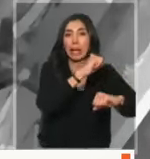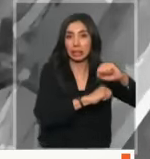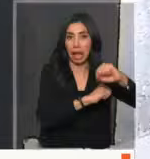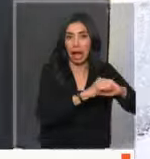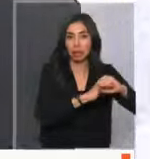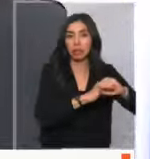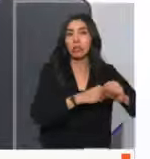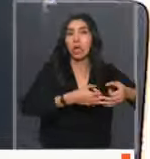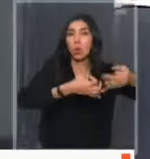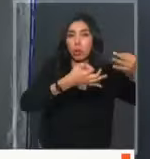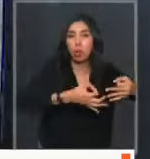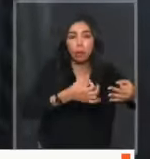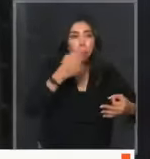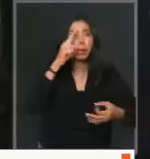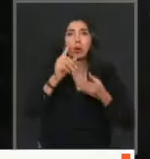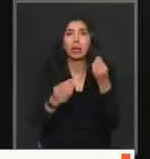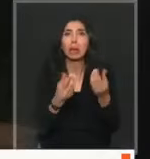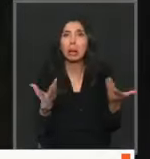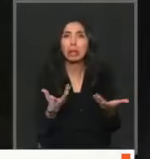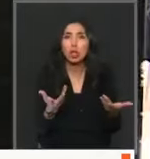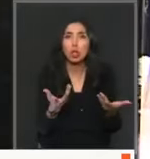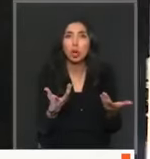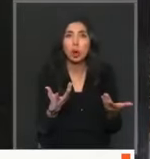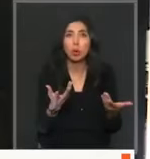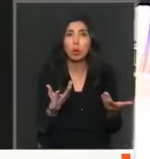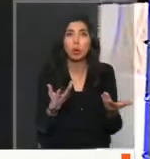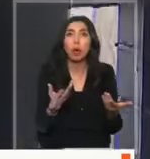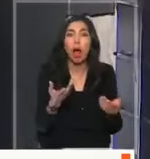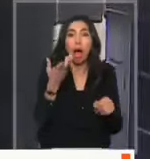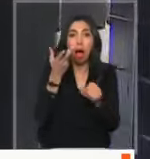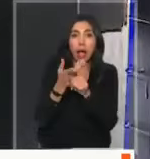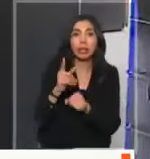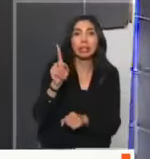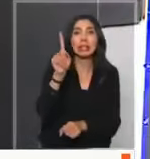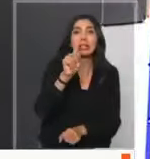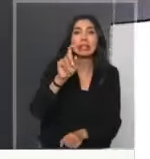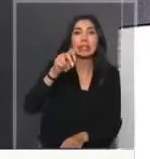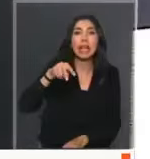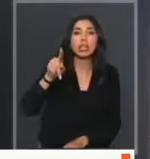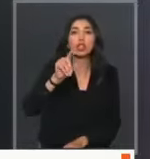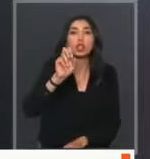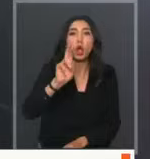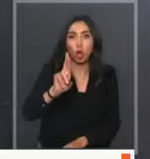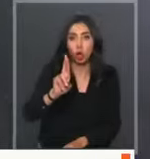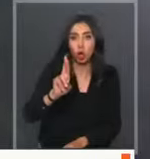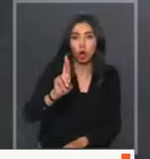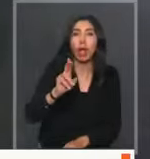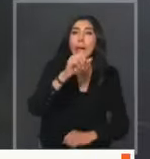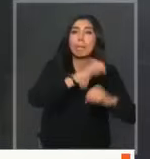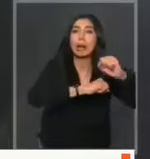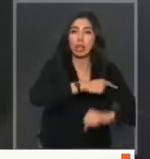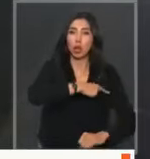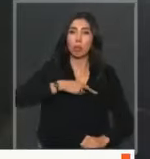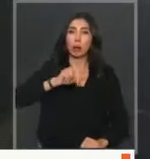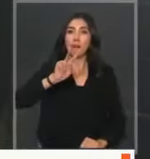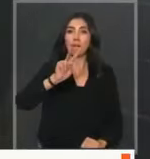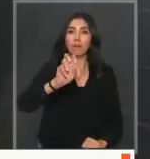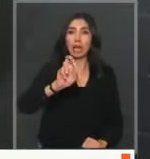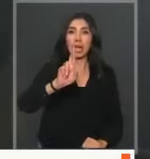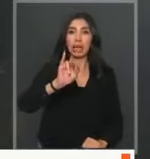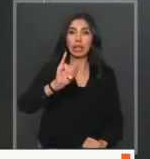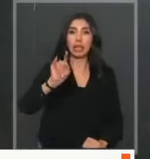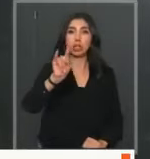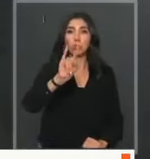pero... Y acá están los sensores de las puertas. Este es el de sensor de Berisur. Estaba